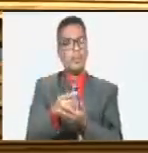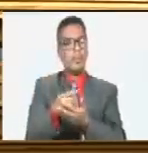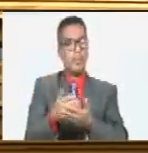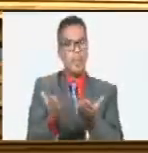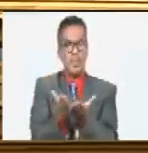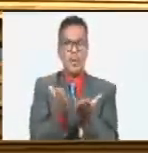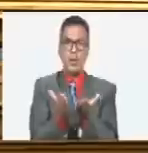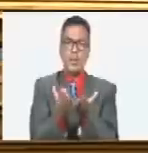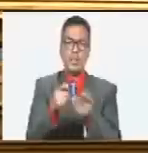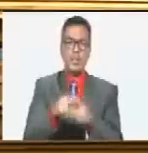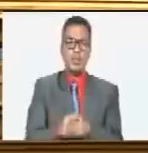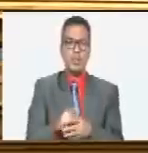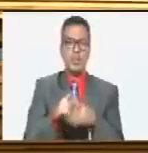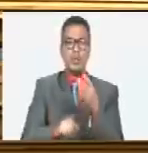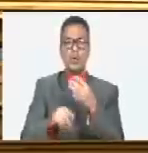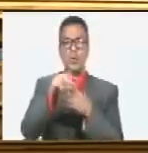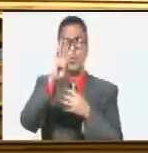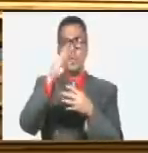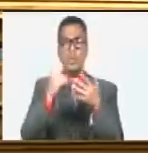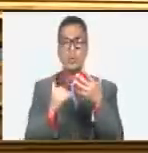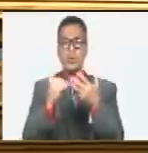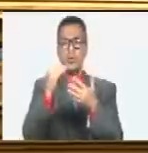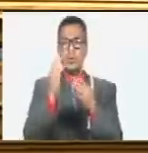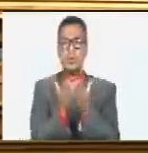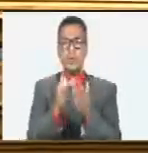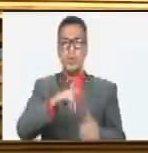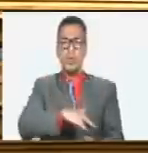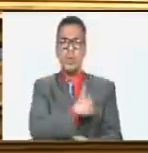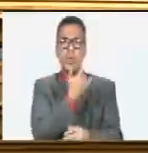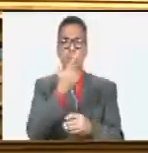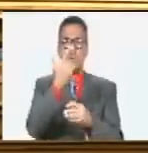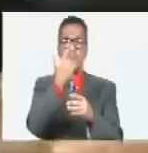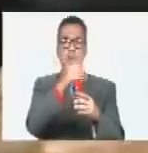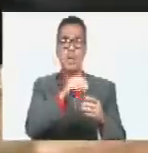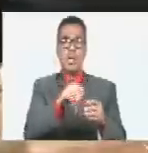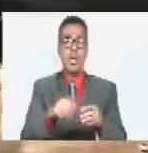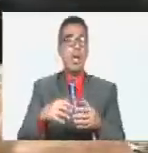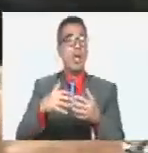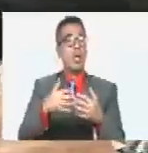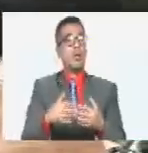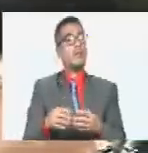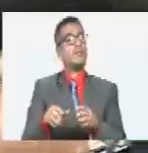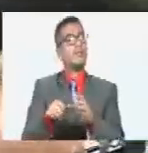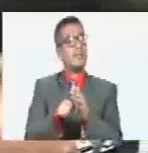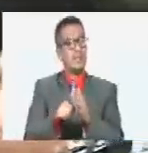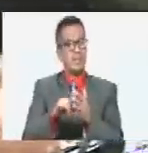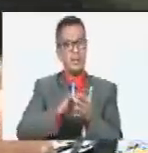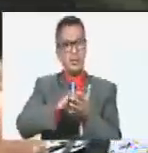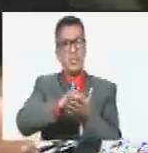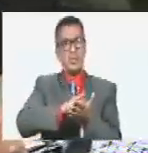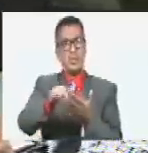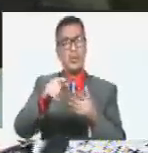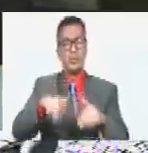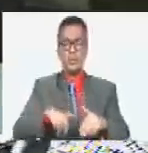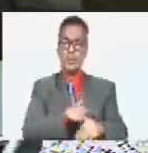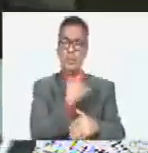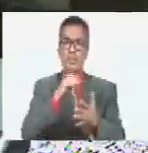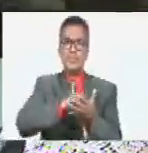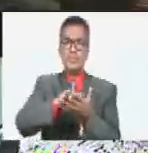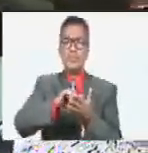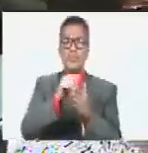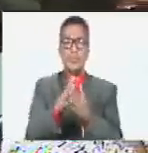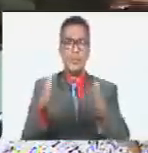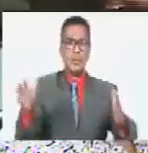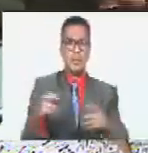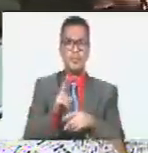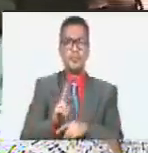de cuarto nivel en la Universidad de Nueva York en el tema electoral, fue de una inmensa utilidad